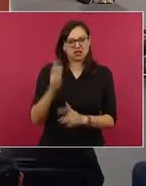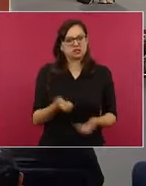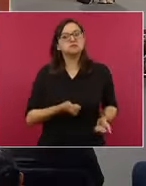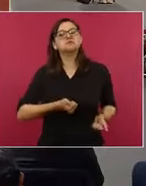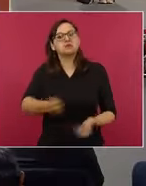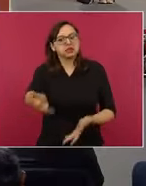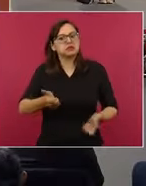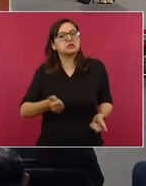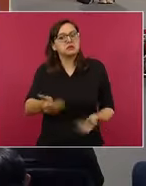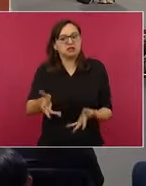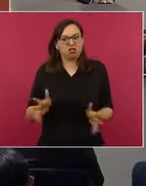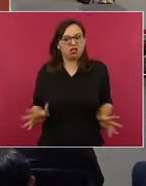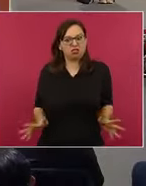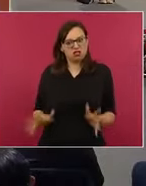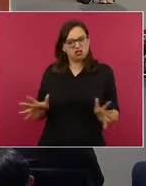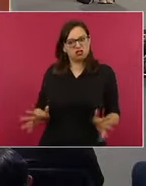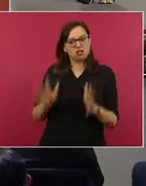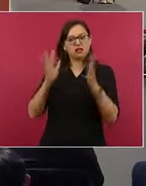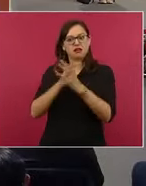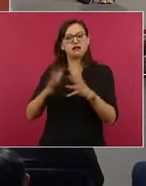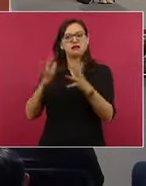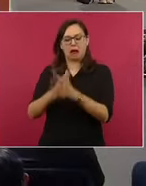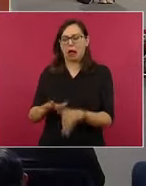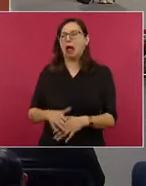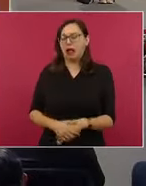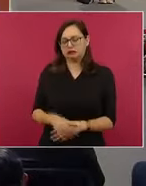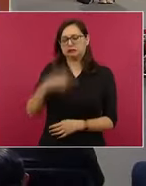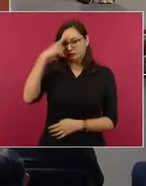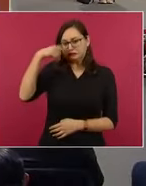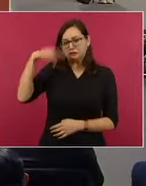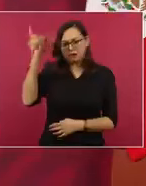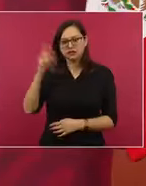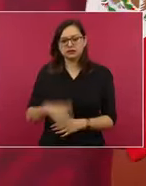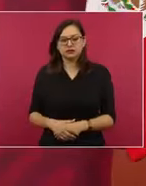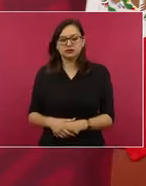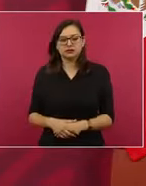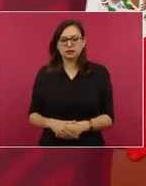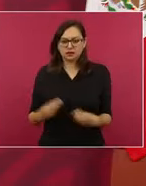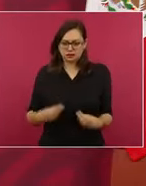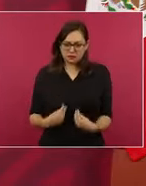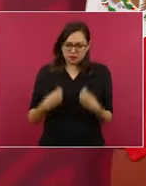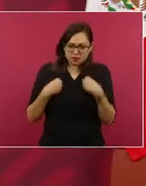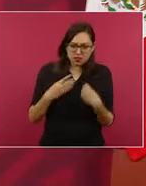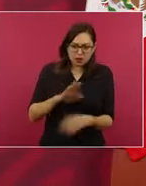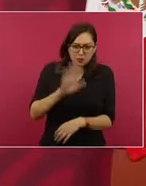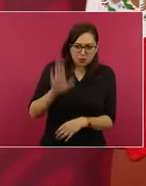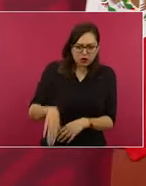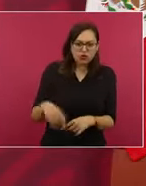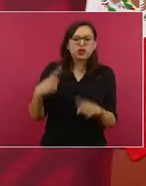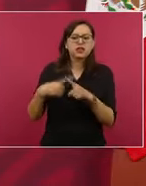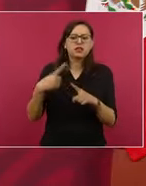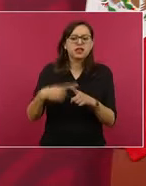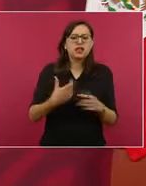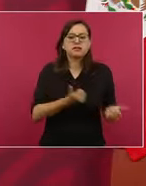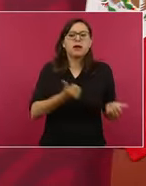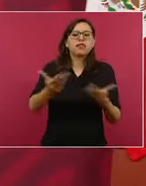pues sí. ¿Y las vidas? ¿Quién pone los muertos?